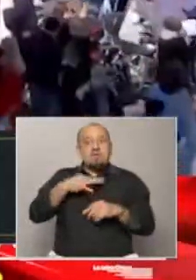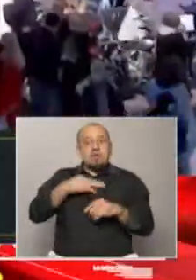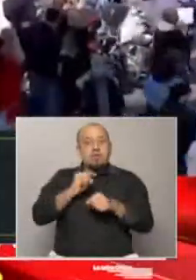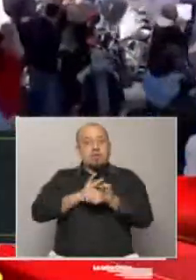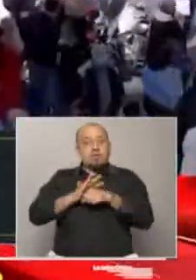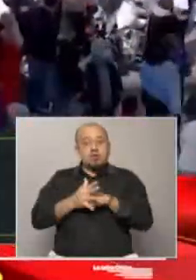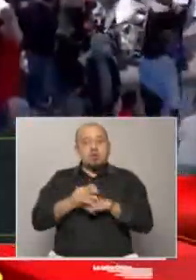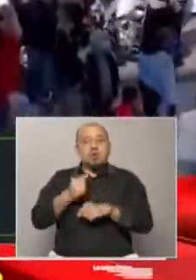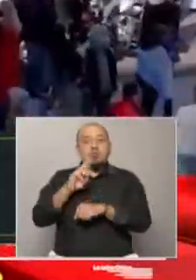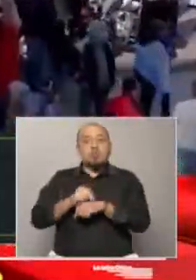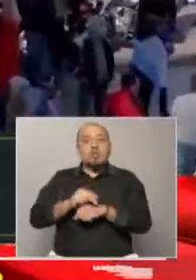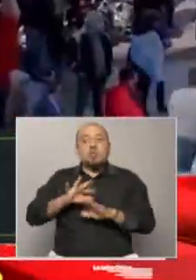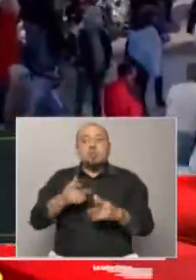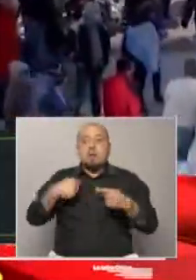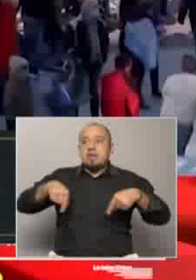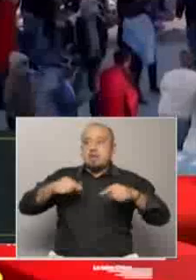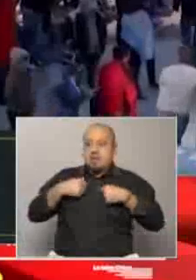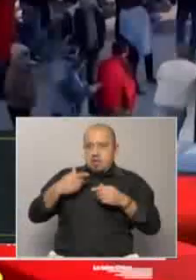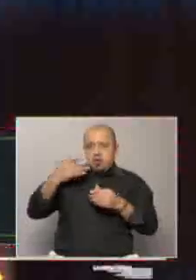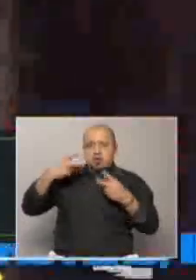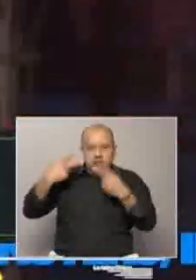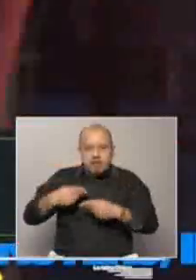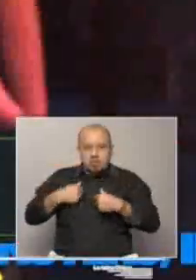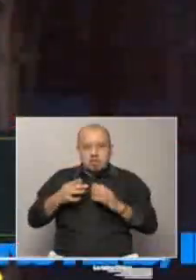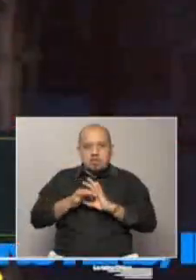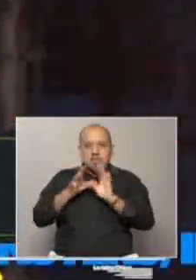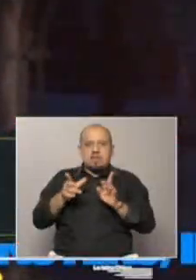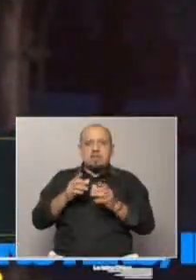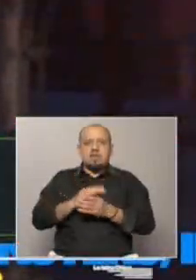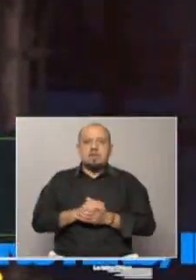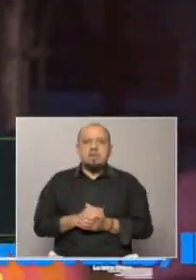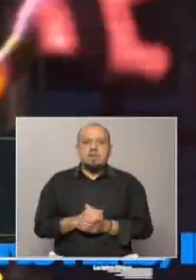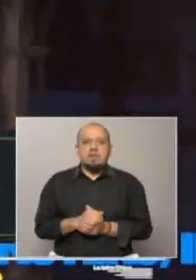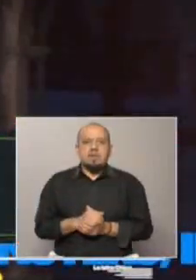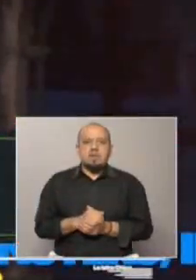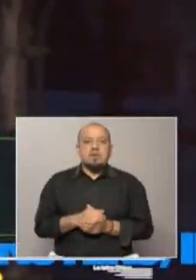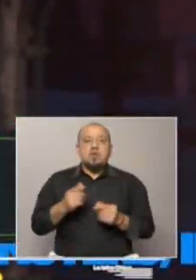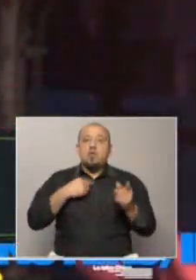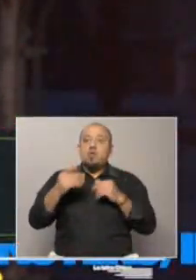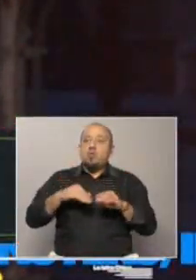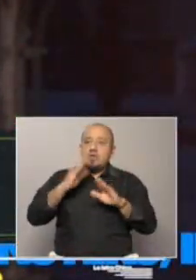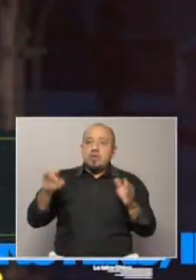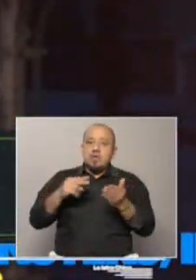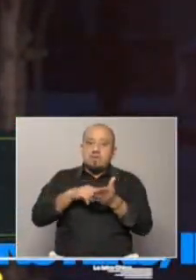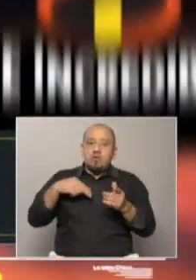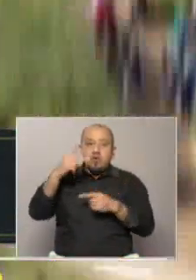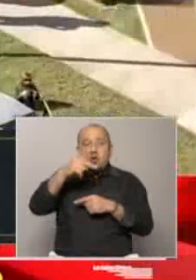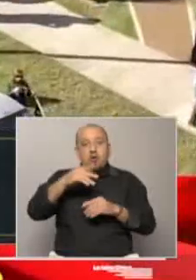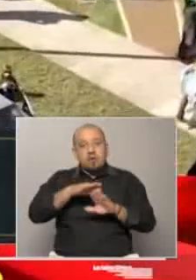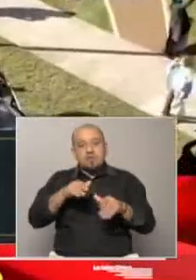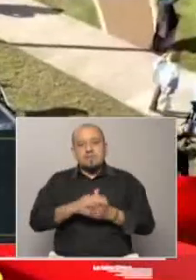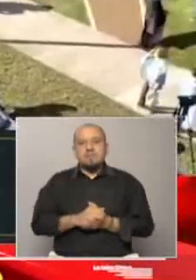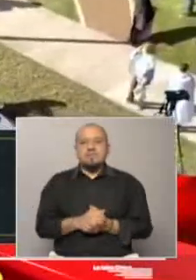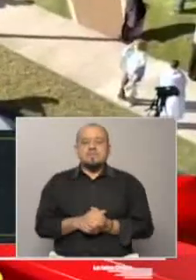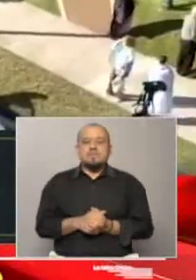este que lo están usando para cercenar nuestras libertades. Un niño flotó sobre mí, voló un auto con su rayo láser.